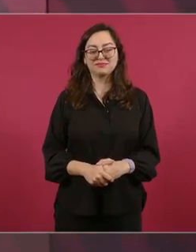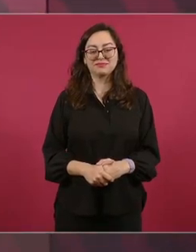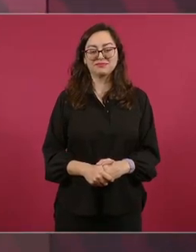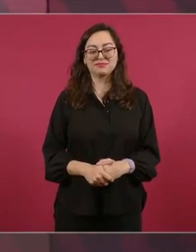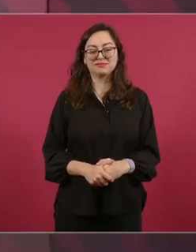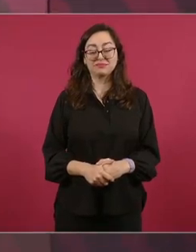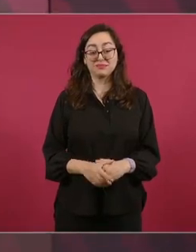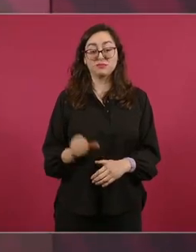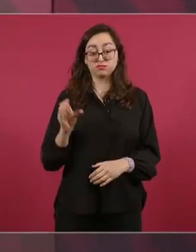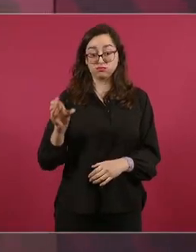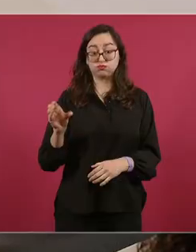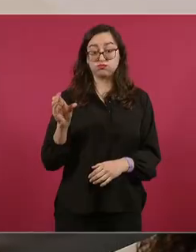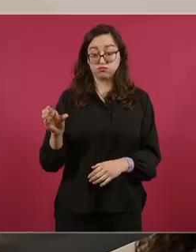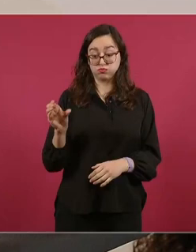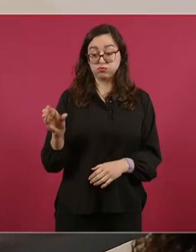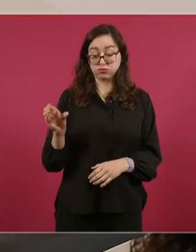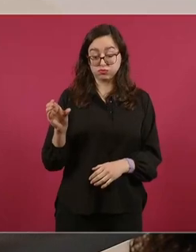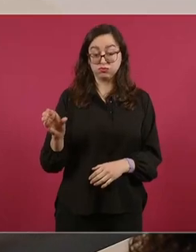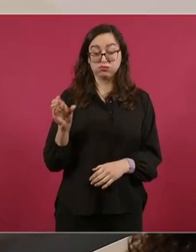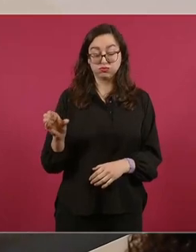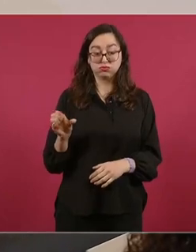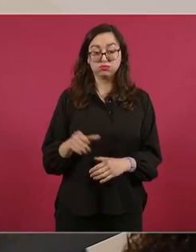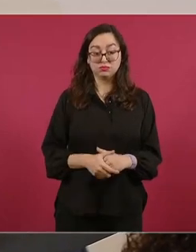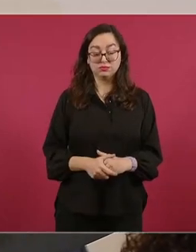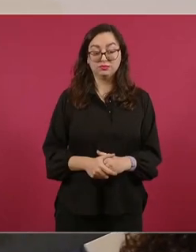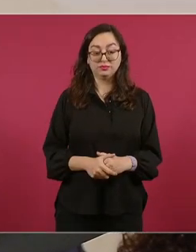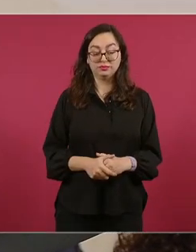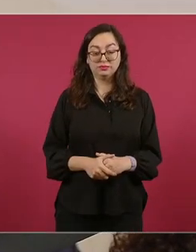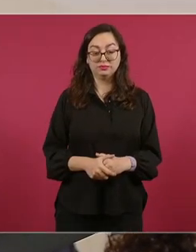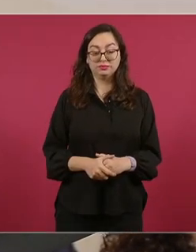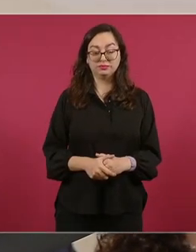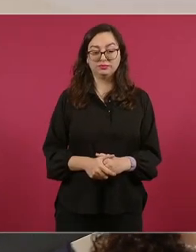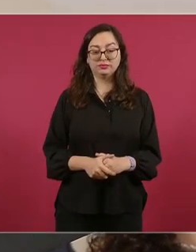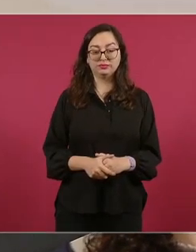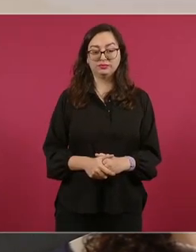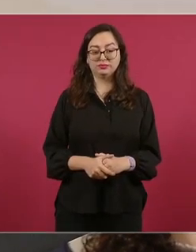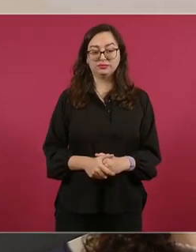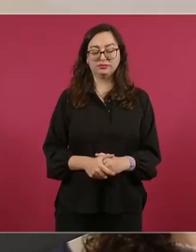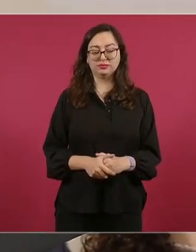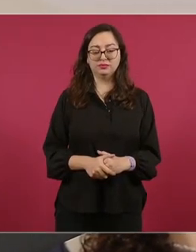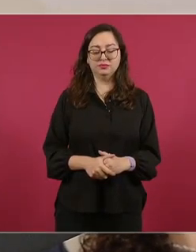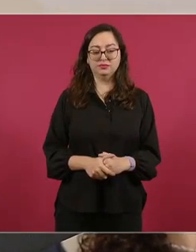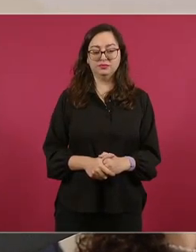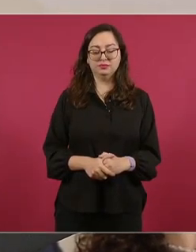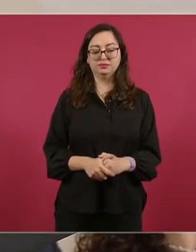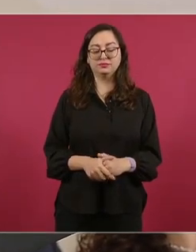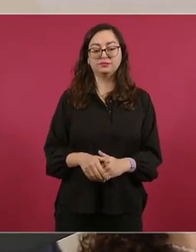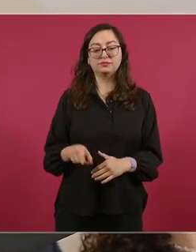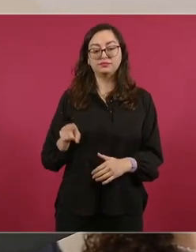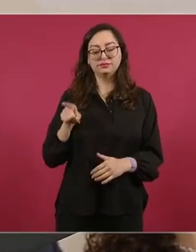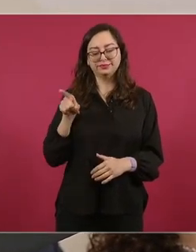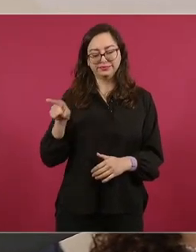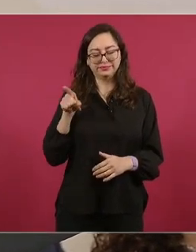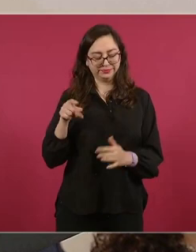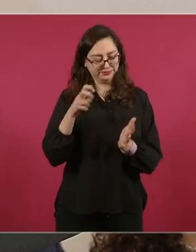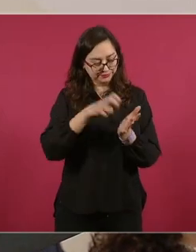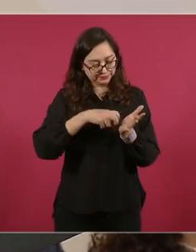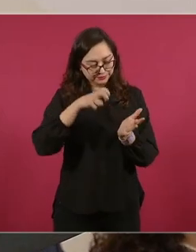Es bastante, además que me decía el editor,